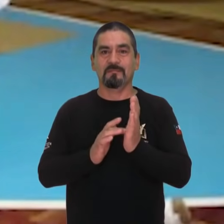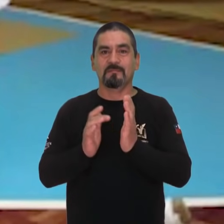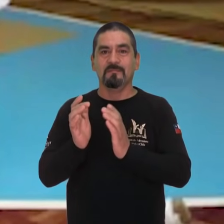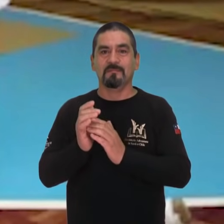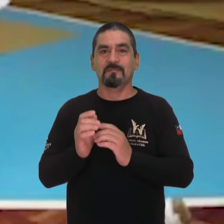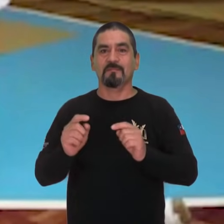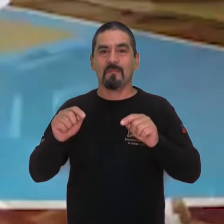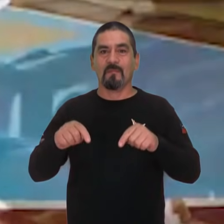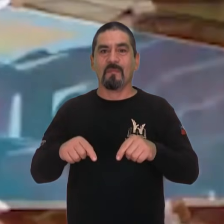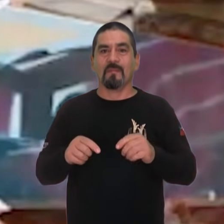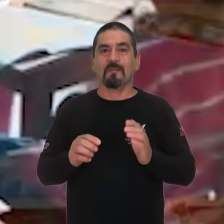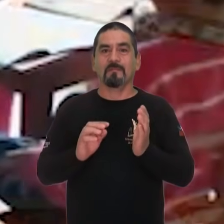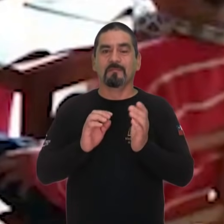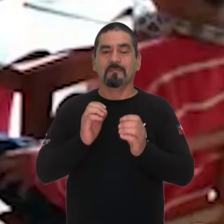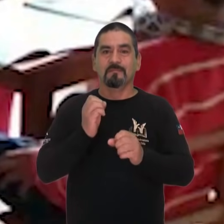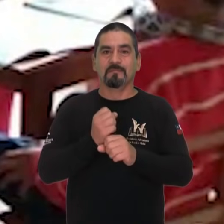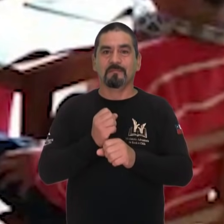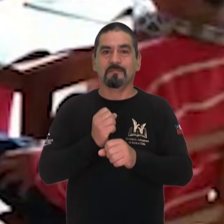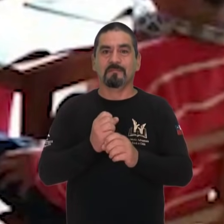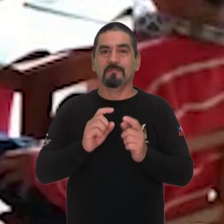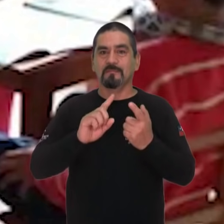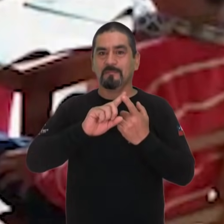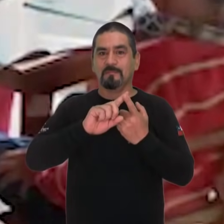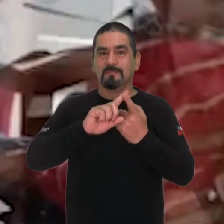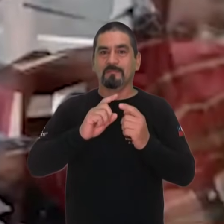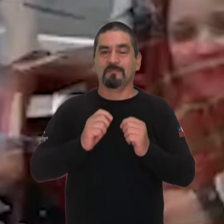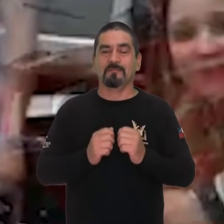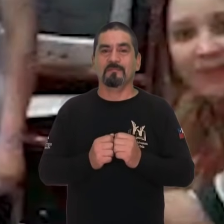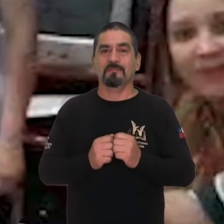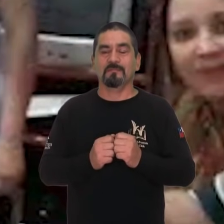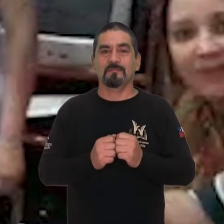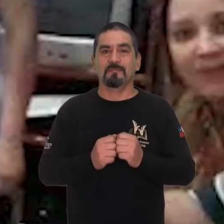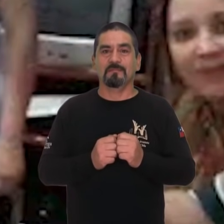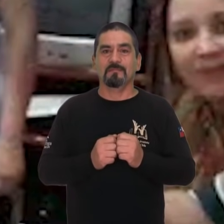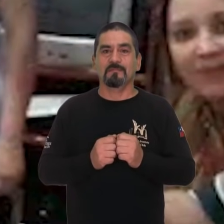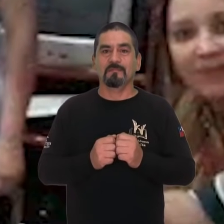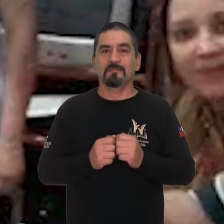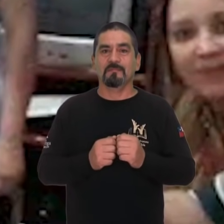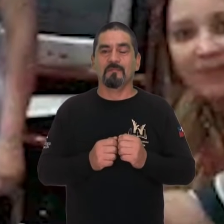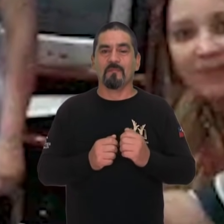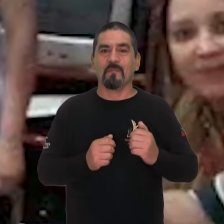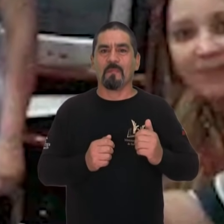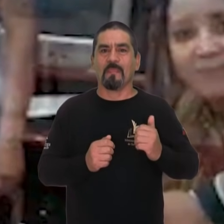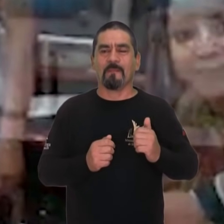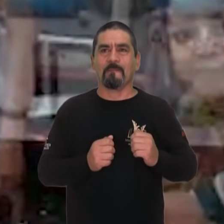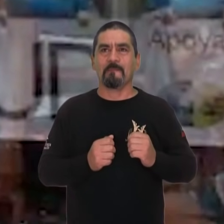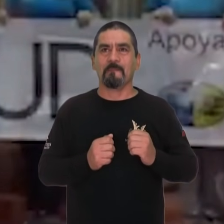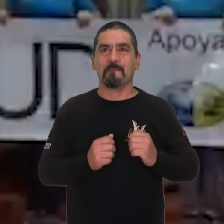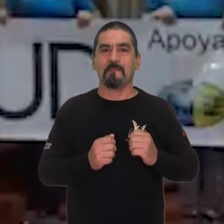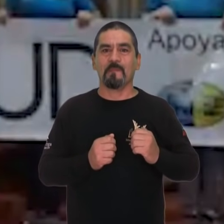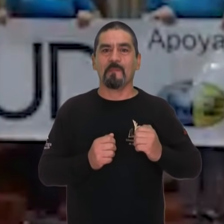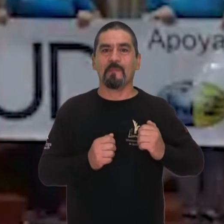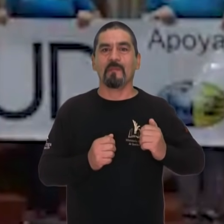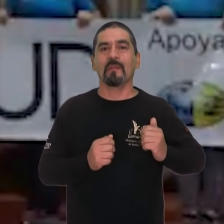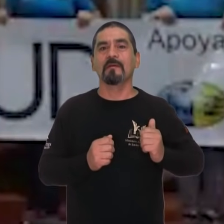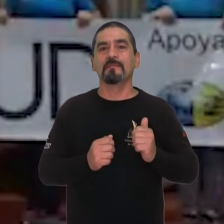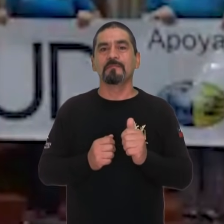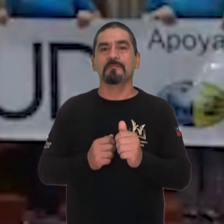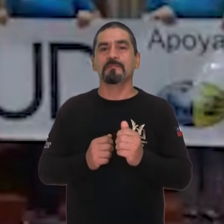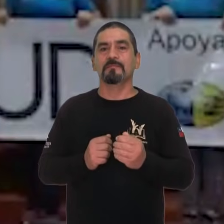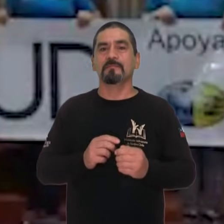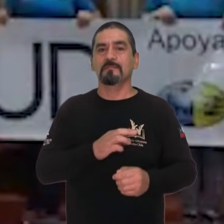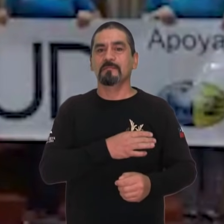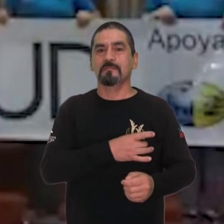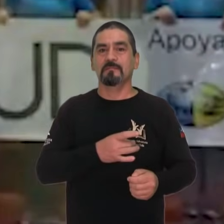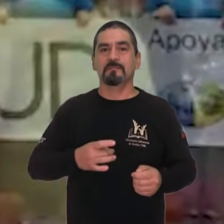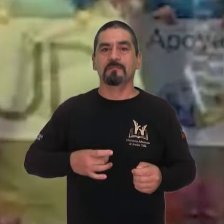Hoy seguimos sirviendo a Dios en varias áreas de la iglesia. Además de ser directora de mayordomía, soy también la directora del